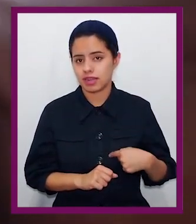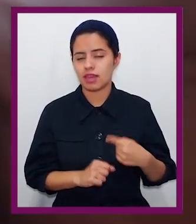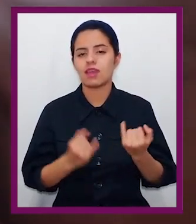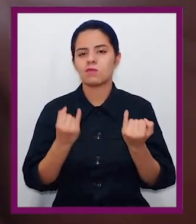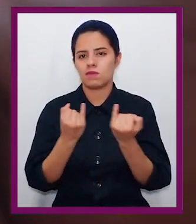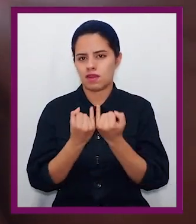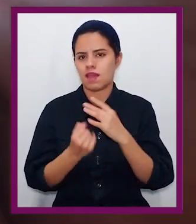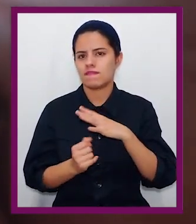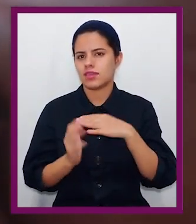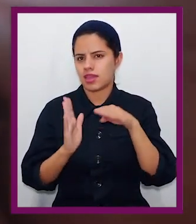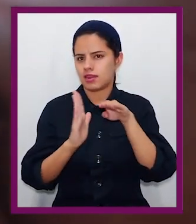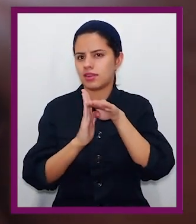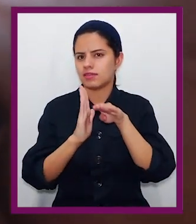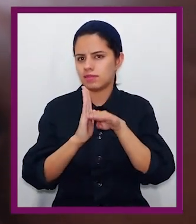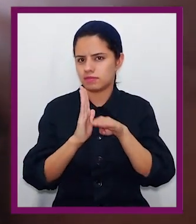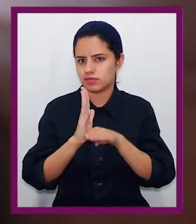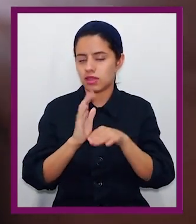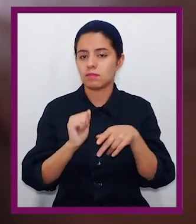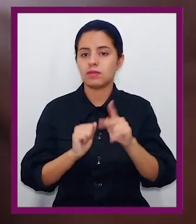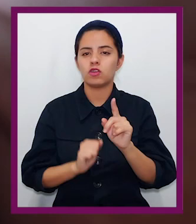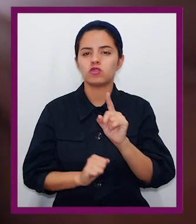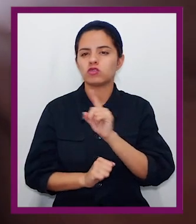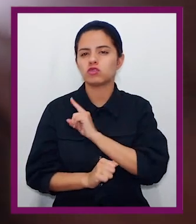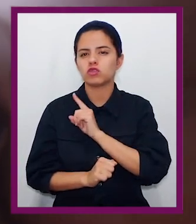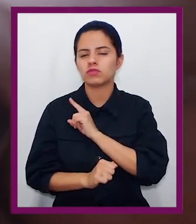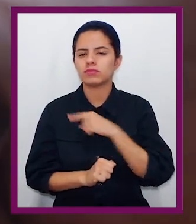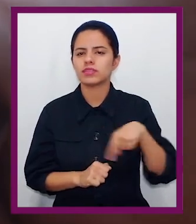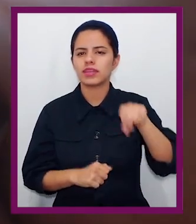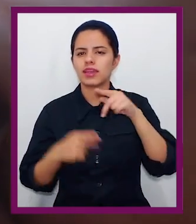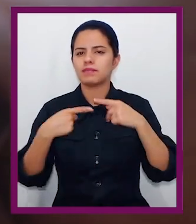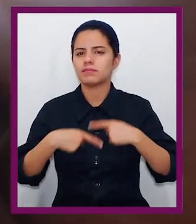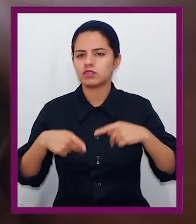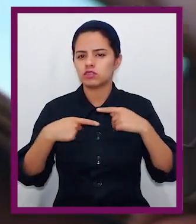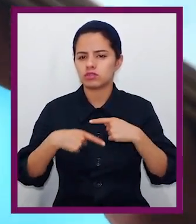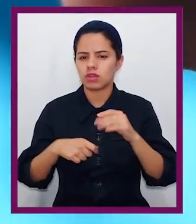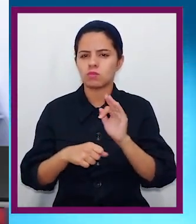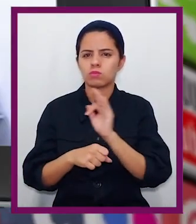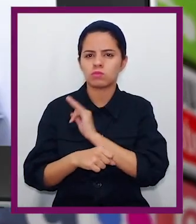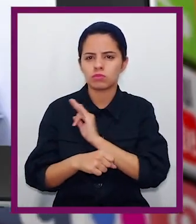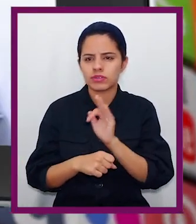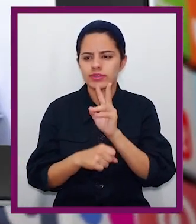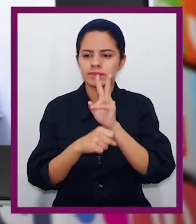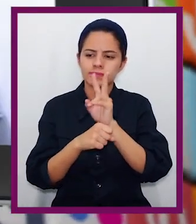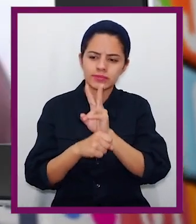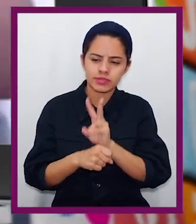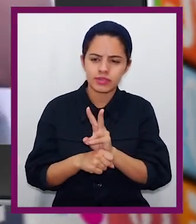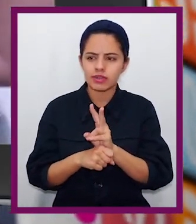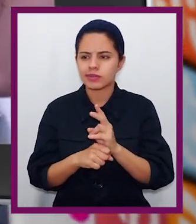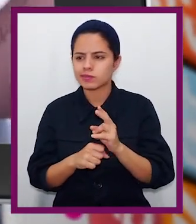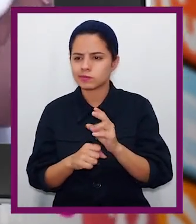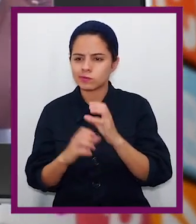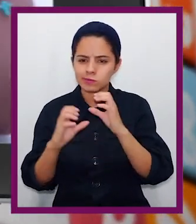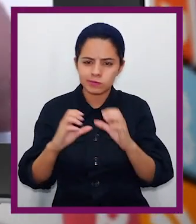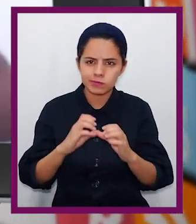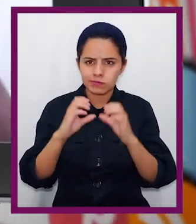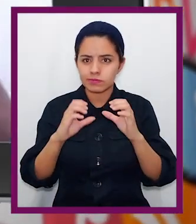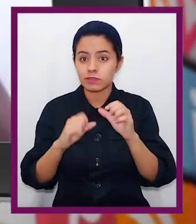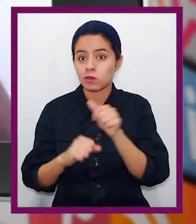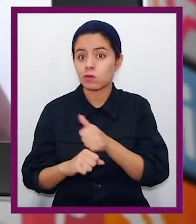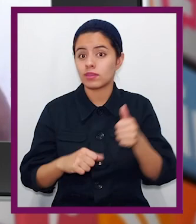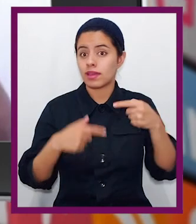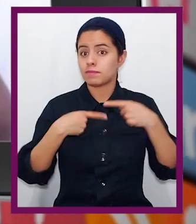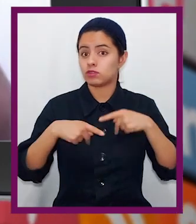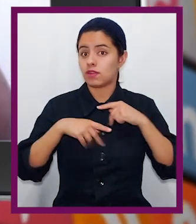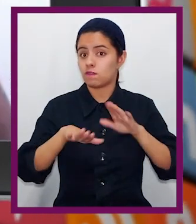lineamientos, pero esta autorregulación era lo que permitía que no hubiera necesidad de una entidad exterior que regulara